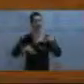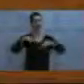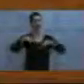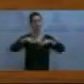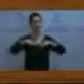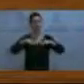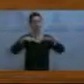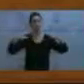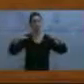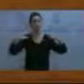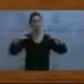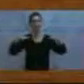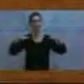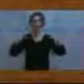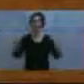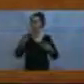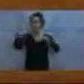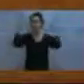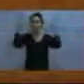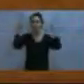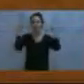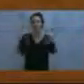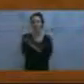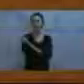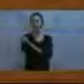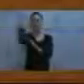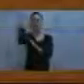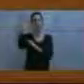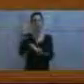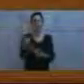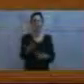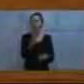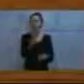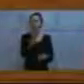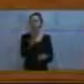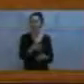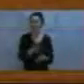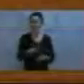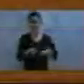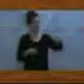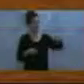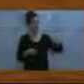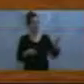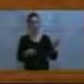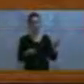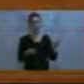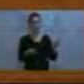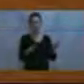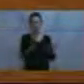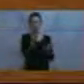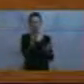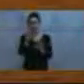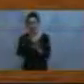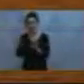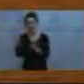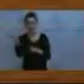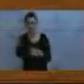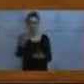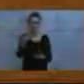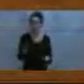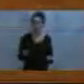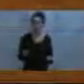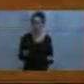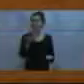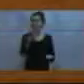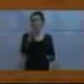no puede ser es que lo público sea lo más caro y que sea lo único y que no haya posibilidades de elegir. Porque, claro,